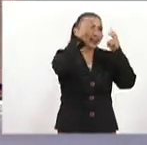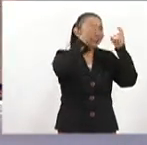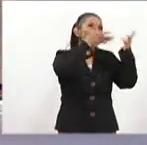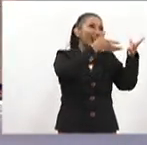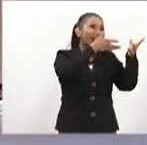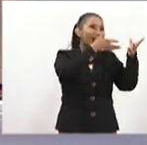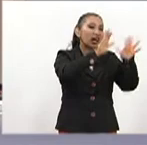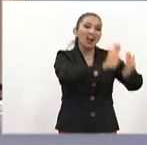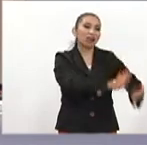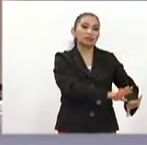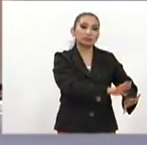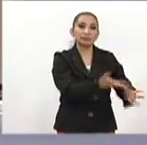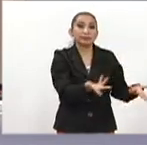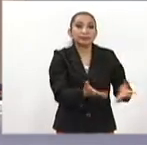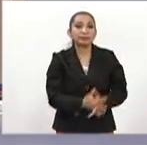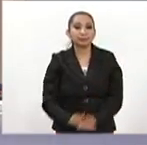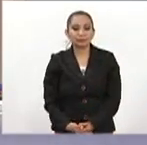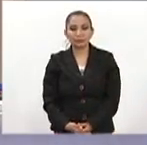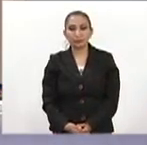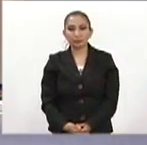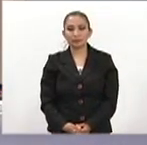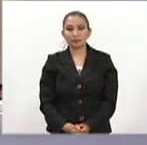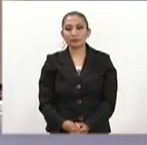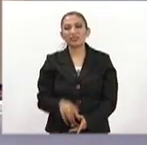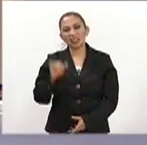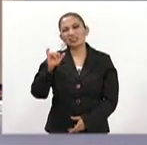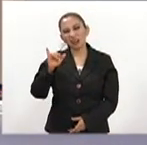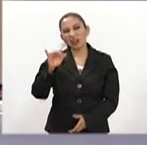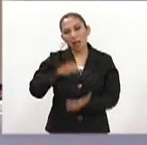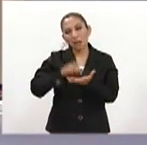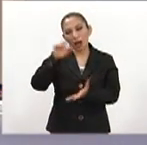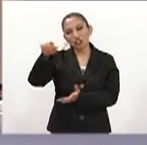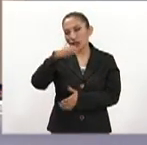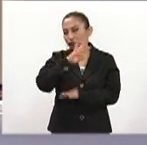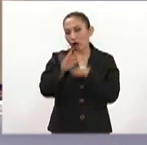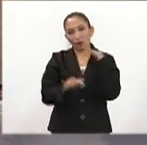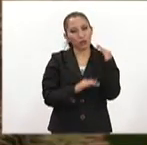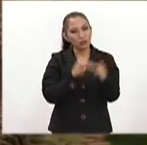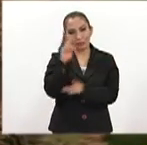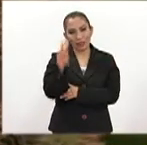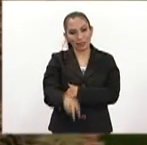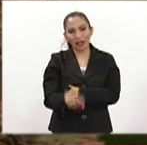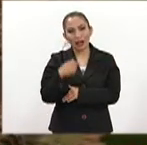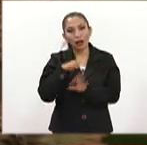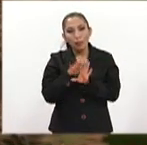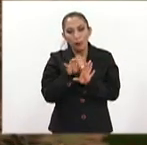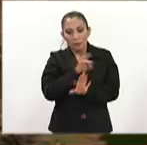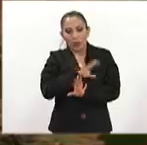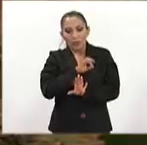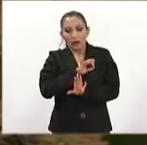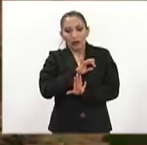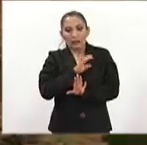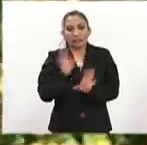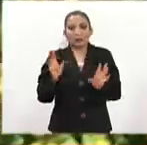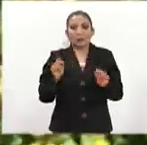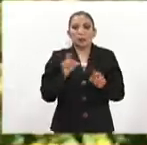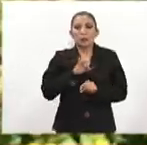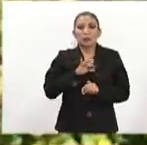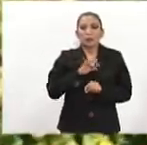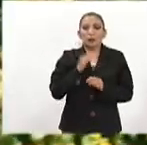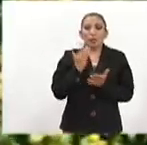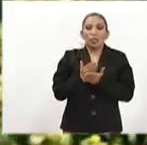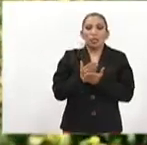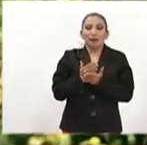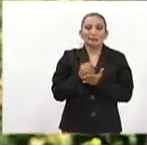queda ahí guardado. Sí, usualmente lo que nos pasa a todos es que dejamos que el miedo nos frene y dos,